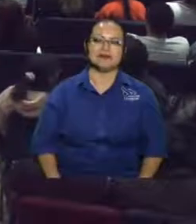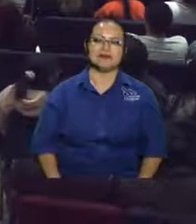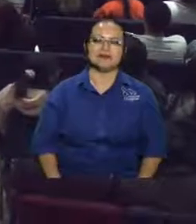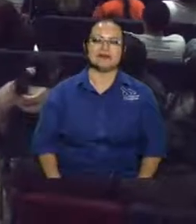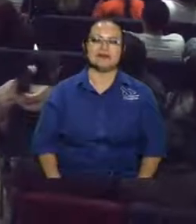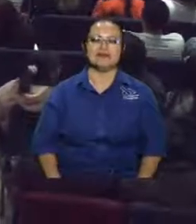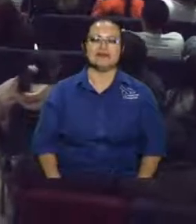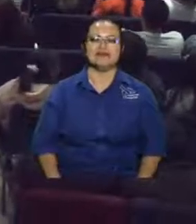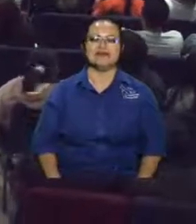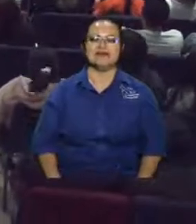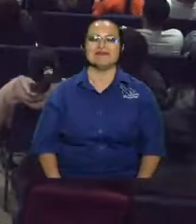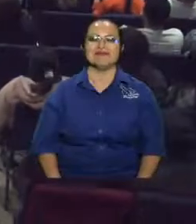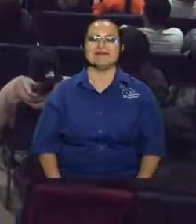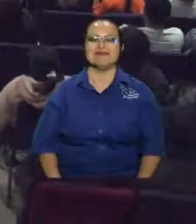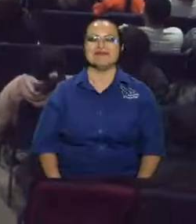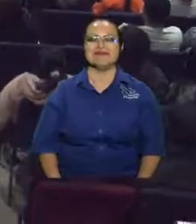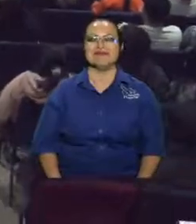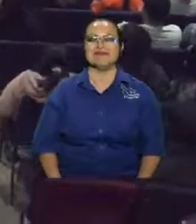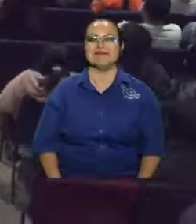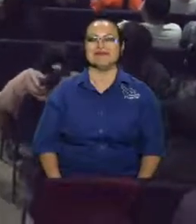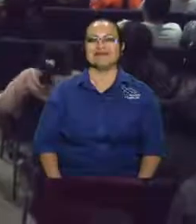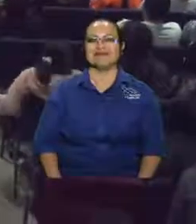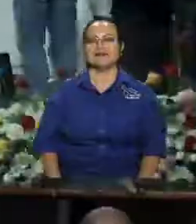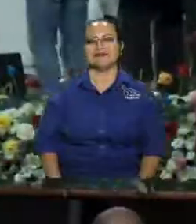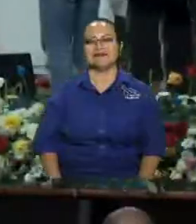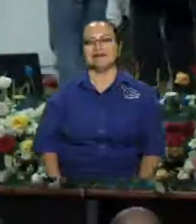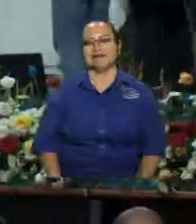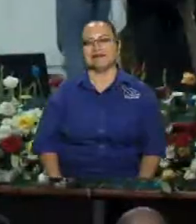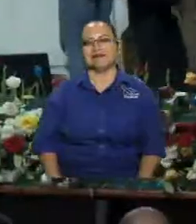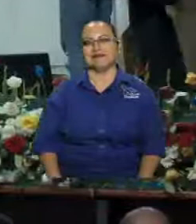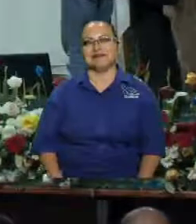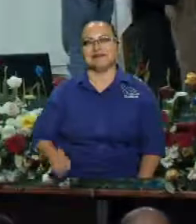pues. Ustedes van de último,